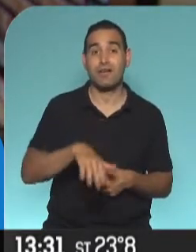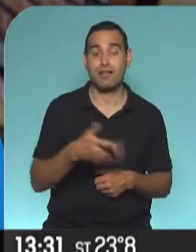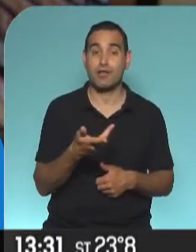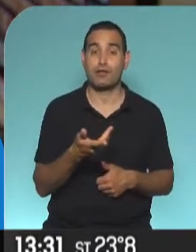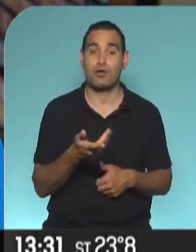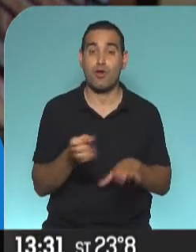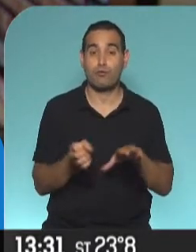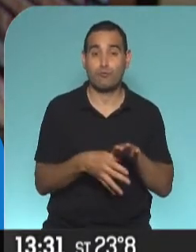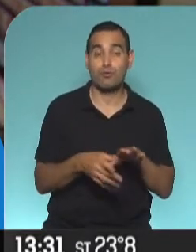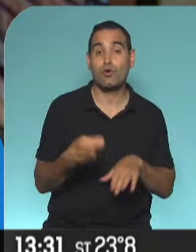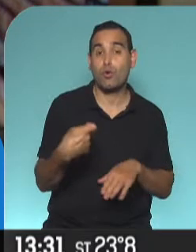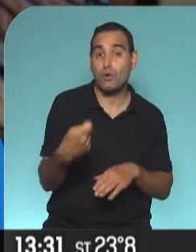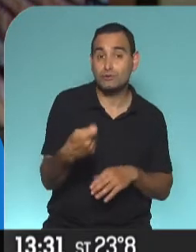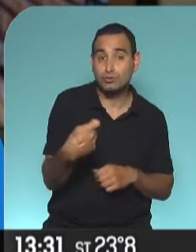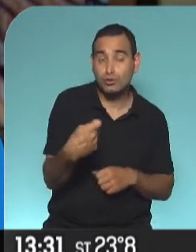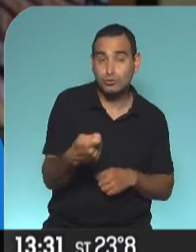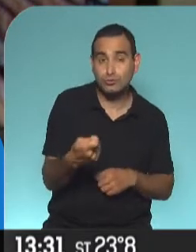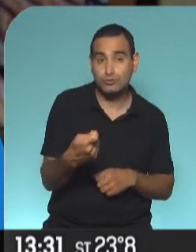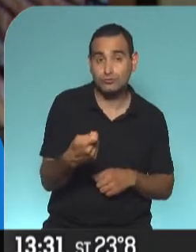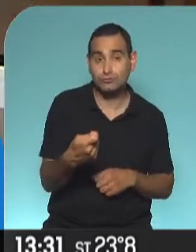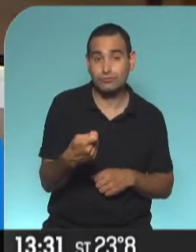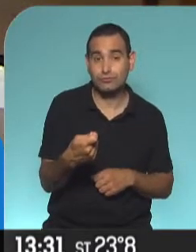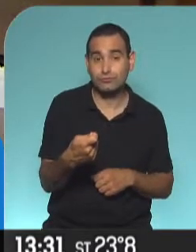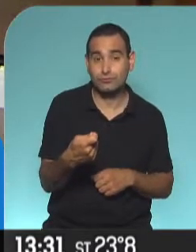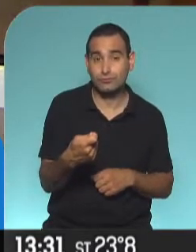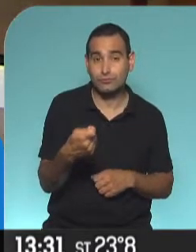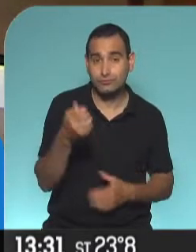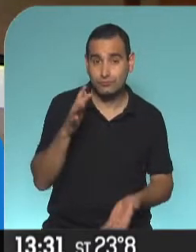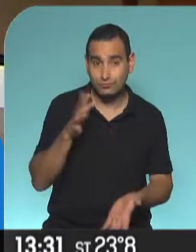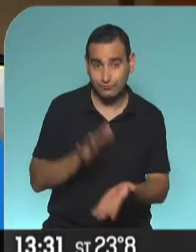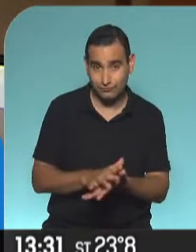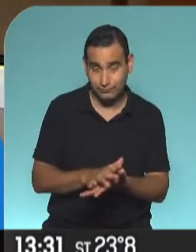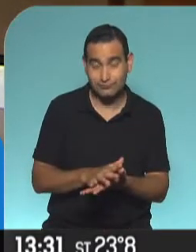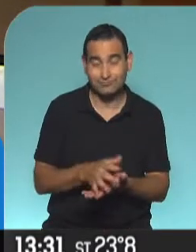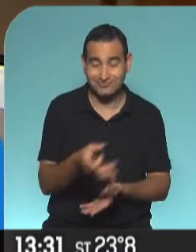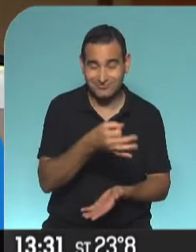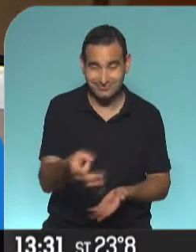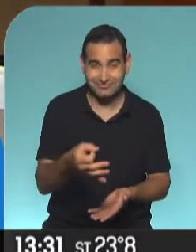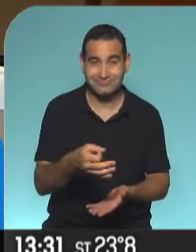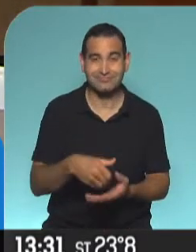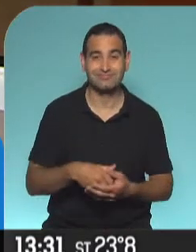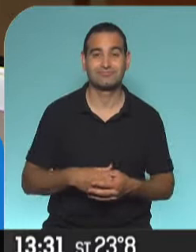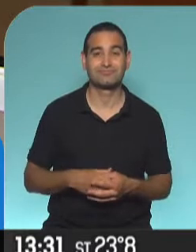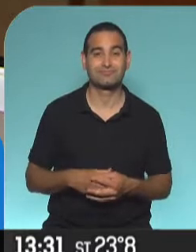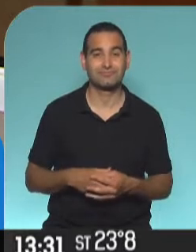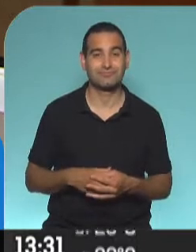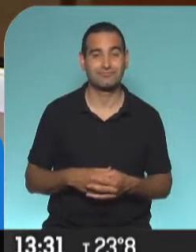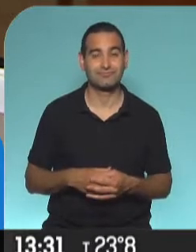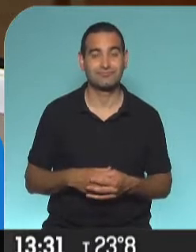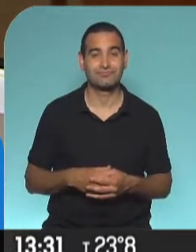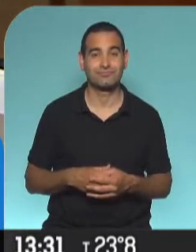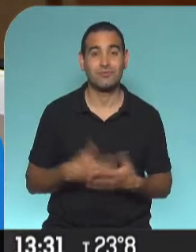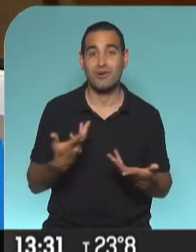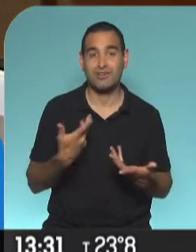fondo jubilatorio se va A desabastecer. a desabastecer, claro, se va a restringir, entonces tampoco